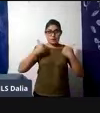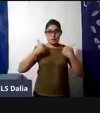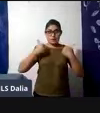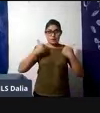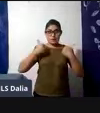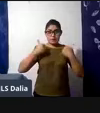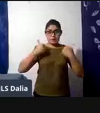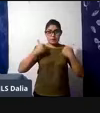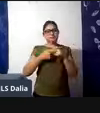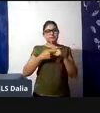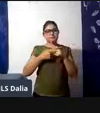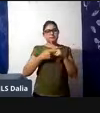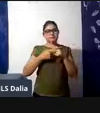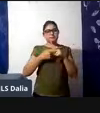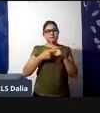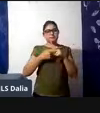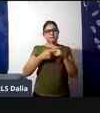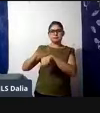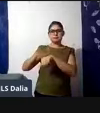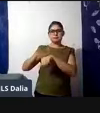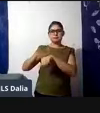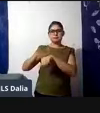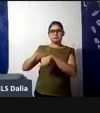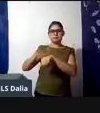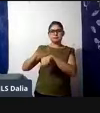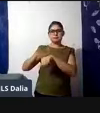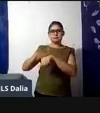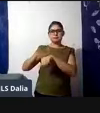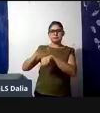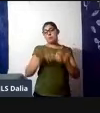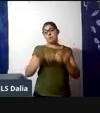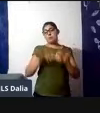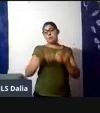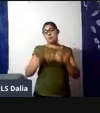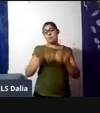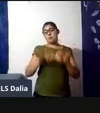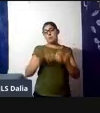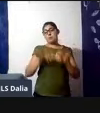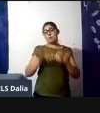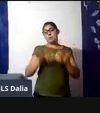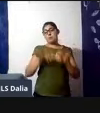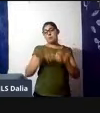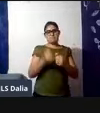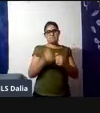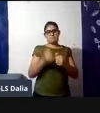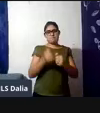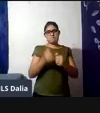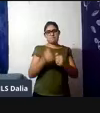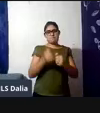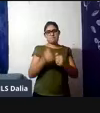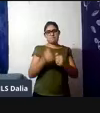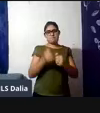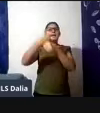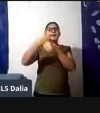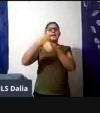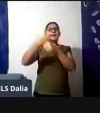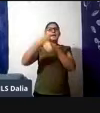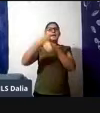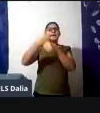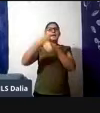vida propia. Y un comentario, un video de Facebook, de todas estas redes sociales, es